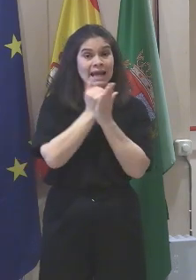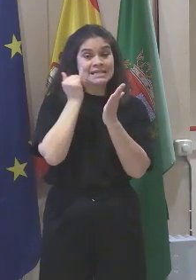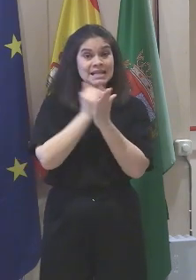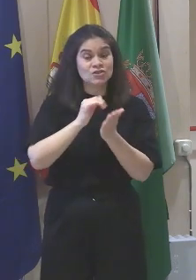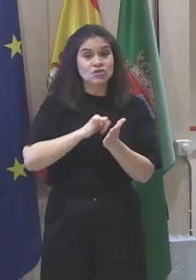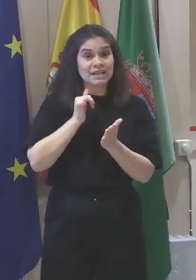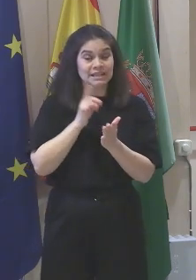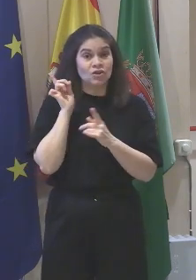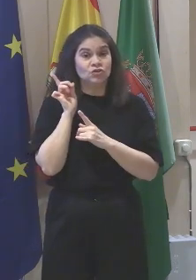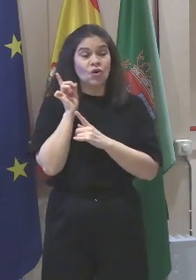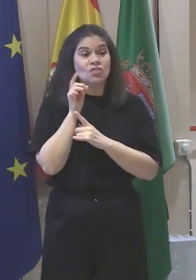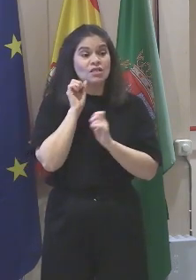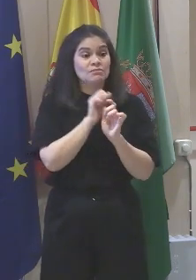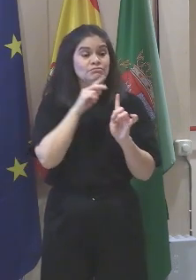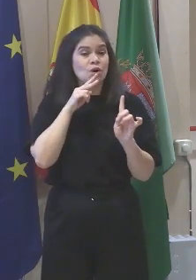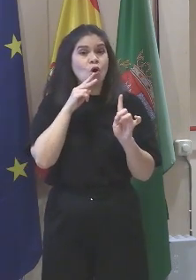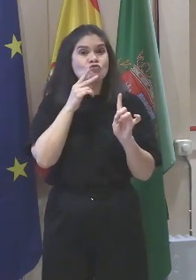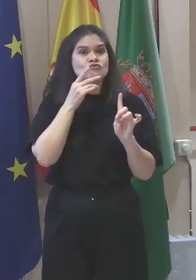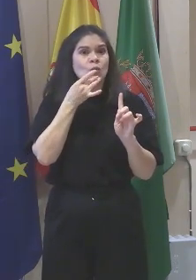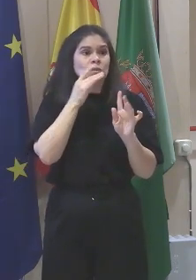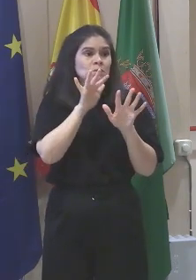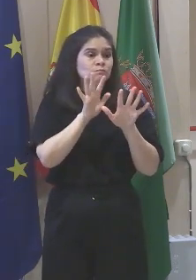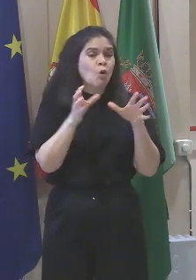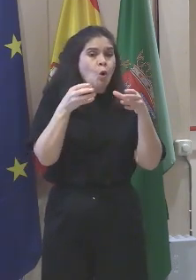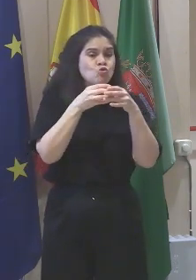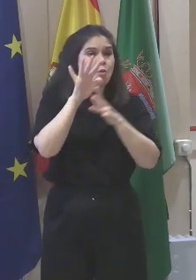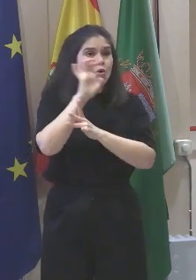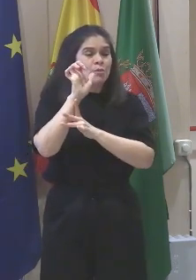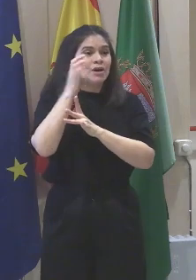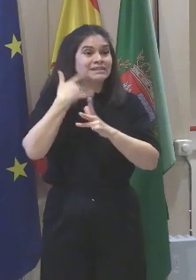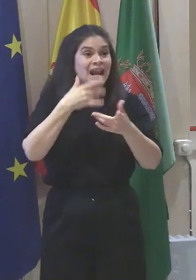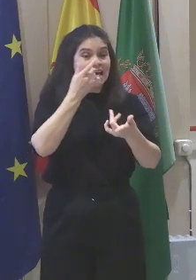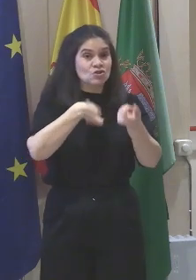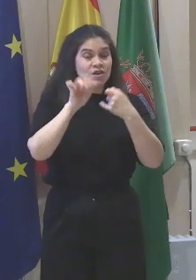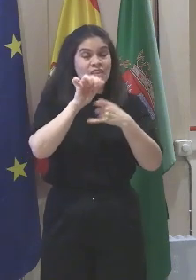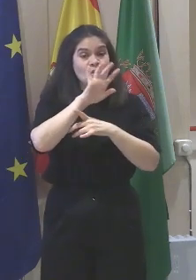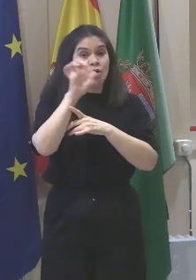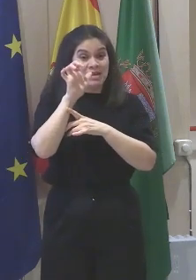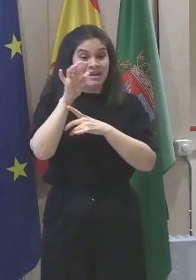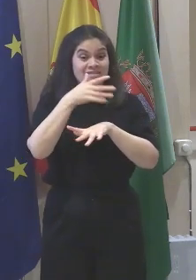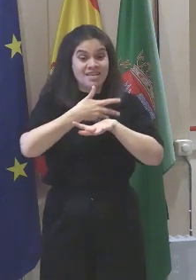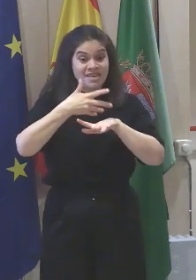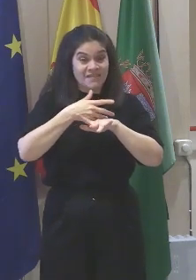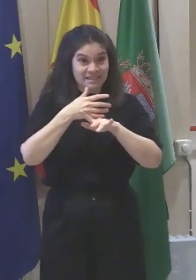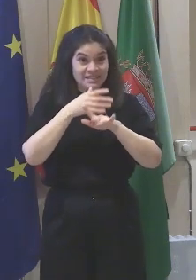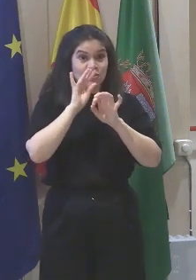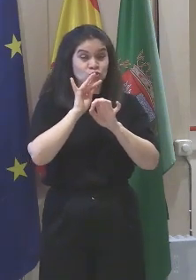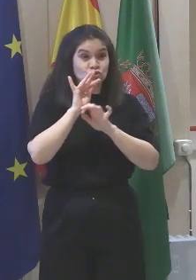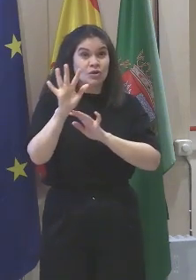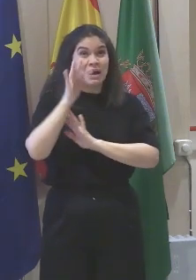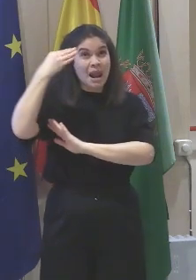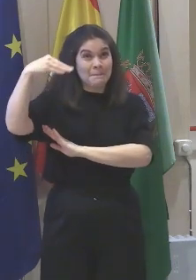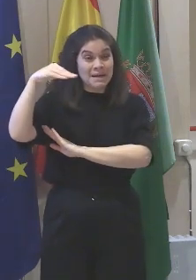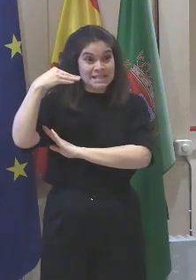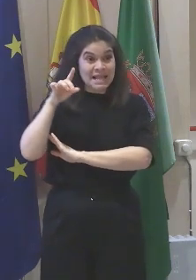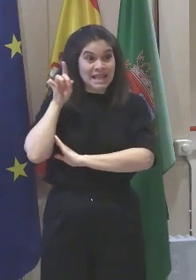línea desde un punto de vista de un consorcio europeo en el cual está la Sociedad Europea de Diabetes detrás. De hecho, la presidenta